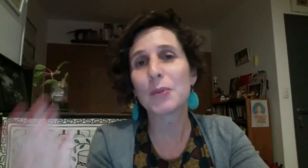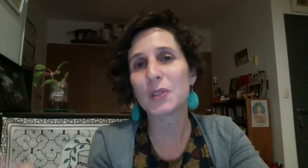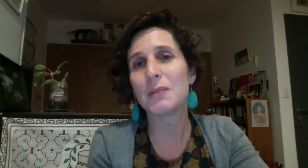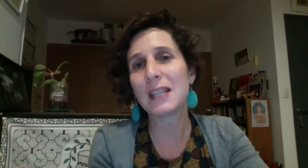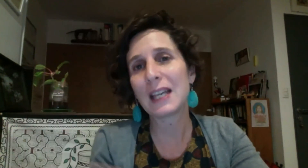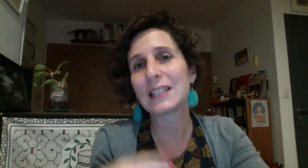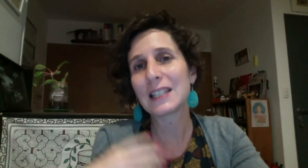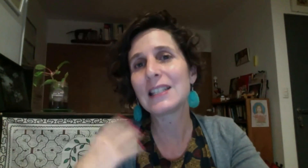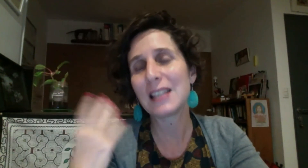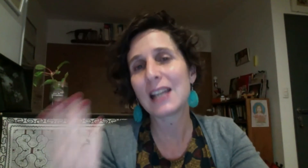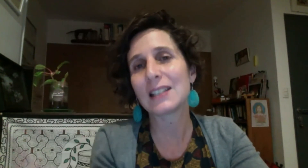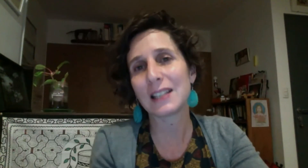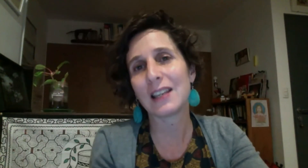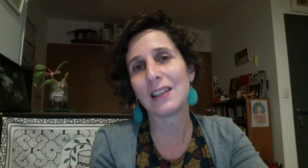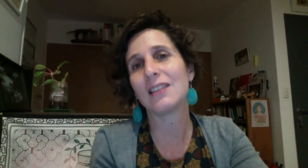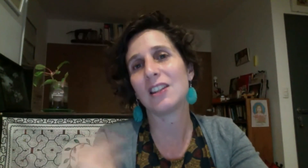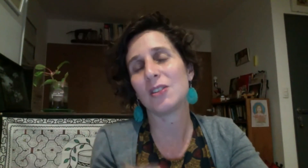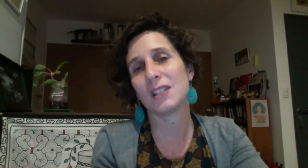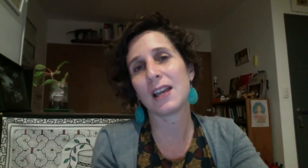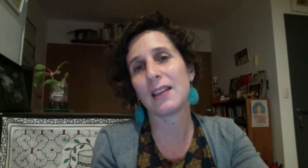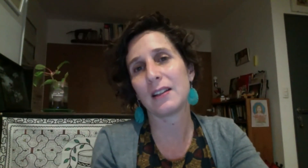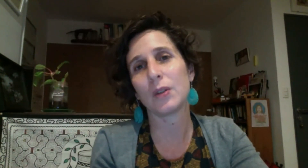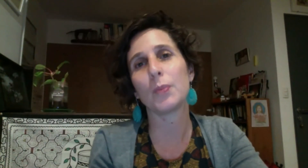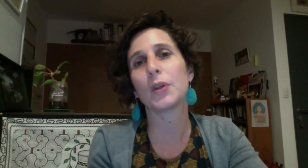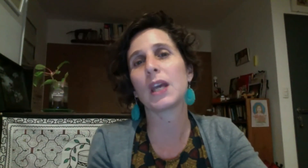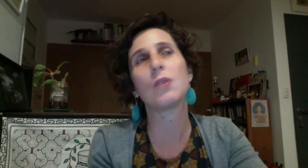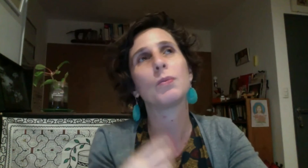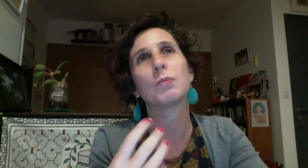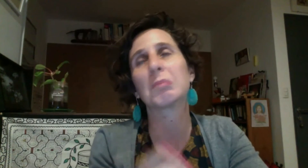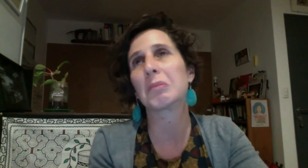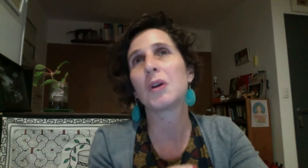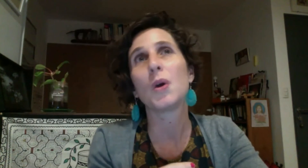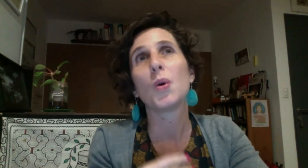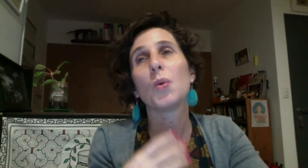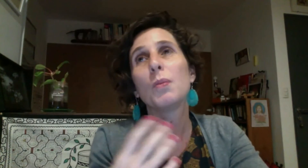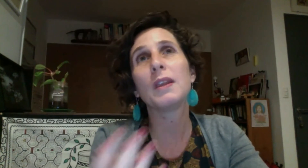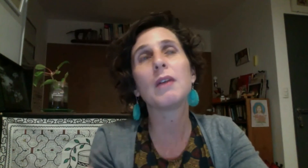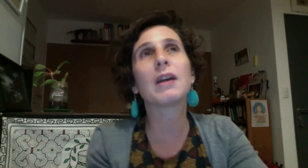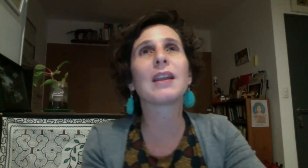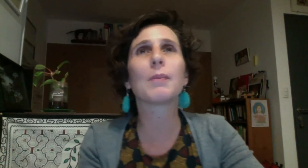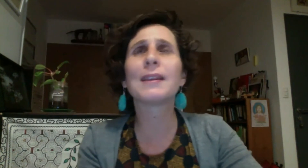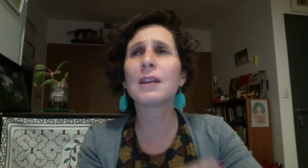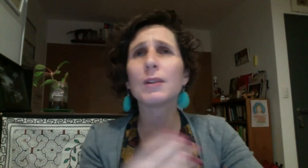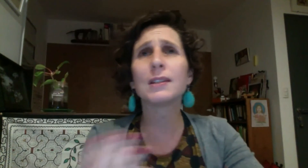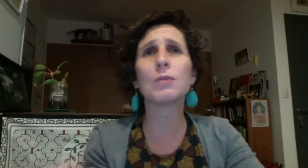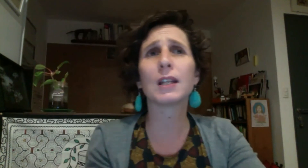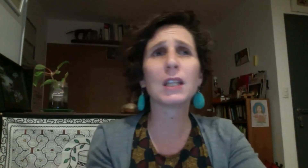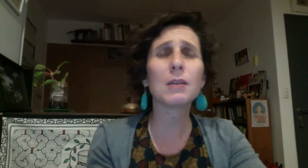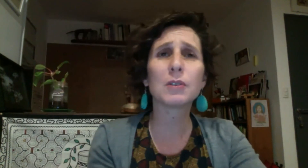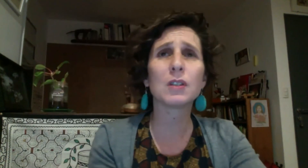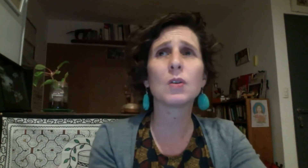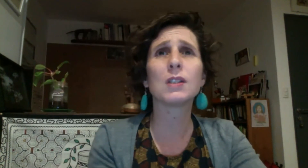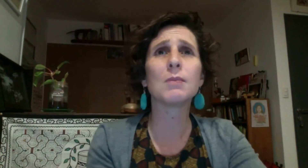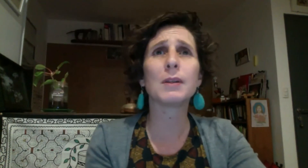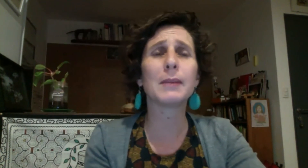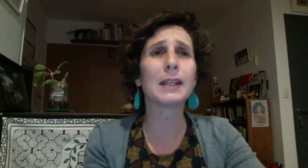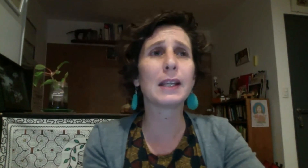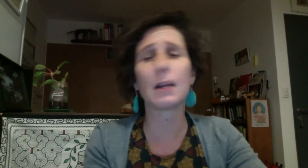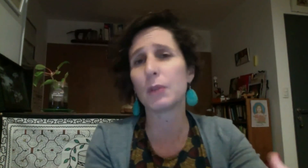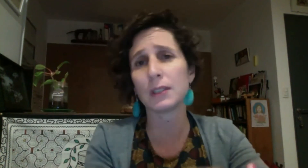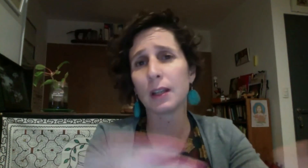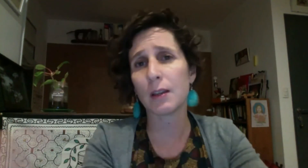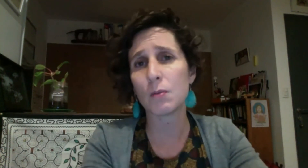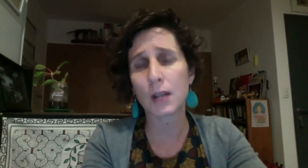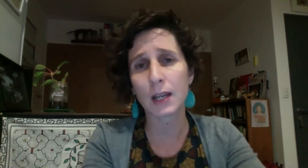esa posibilidad ya esté interiorizada, ¿no? Porque hay un video que de repente no es educativo, sino es simplemente